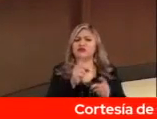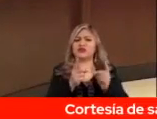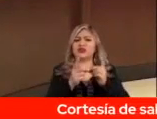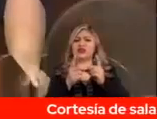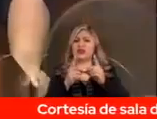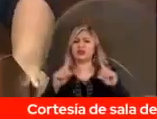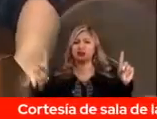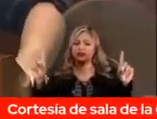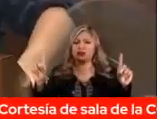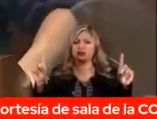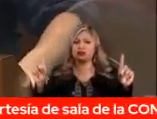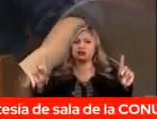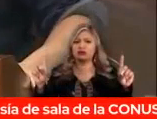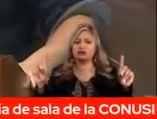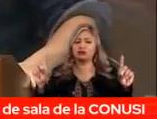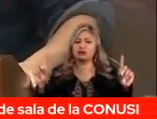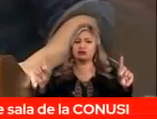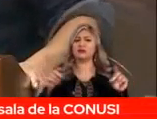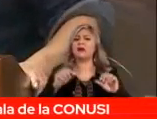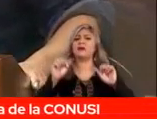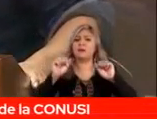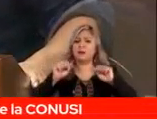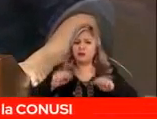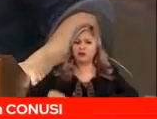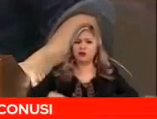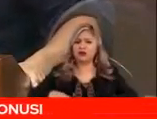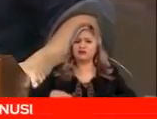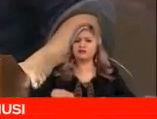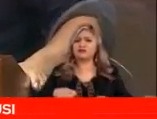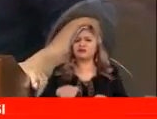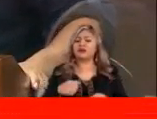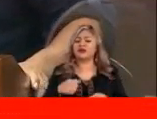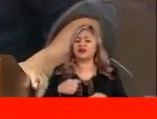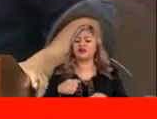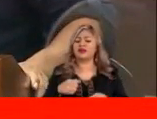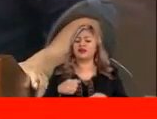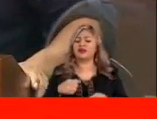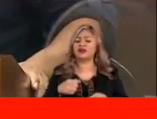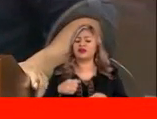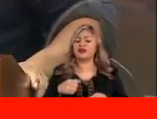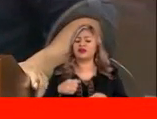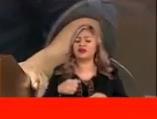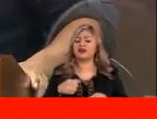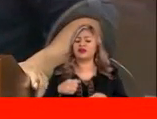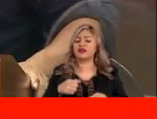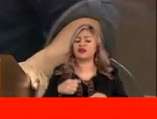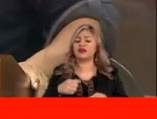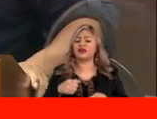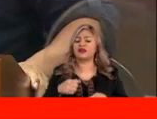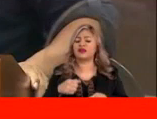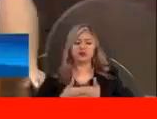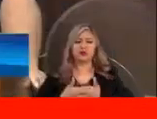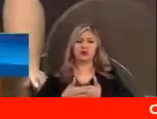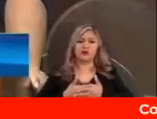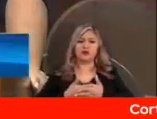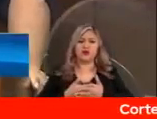estamos apelando sea capaz de poder garantizar felicidad plena a todos y no a